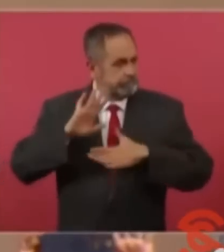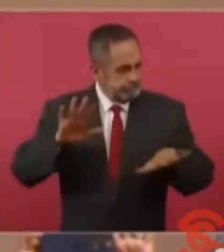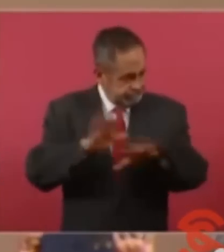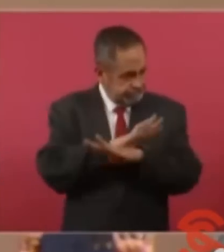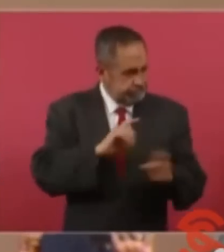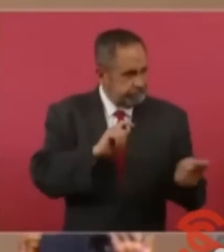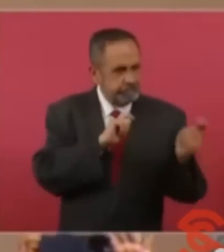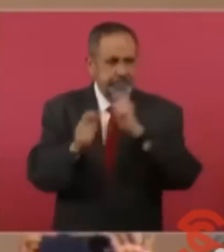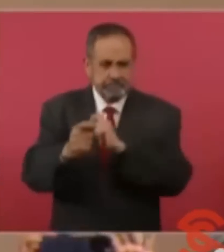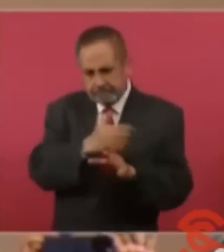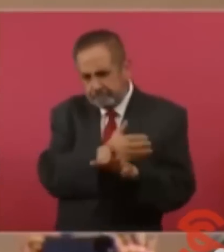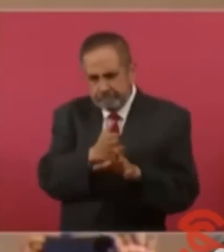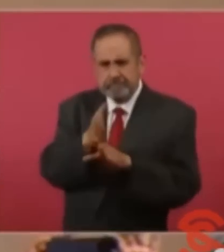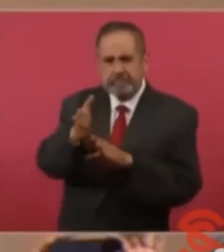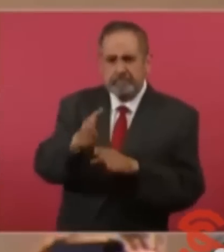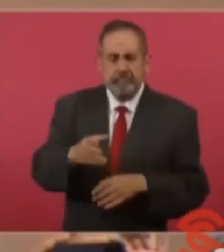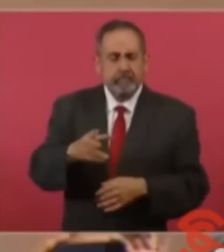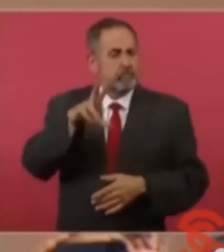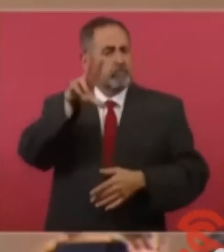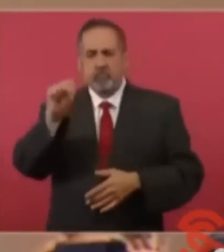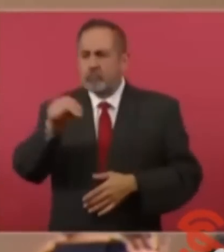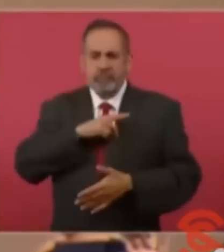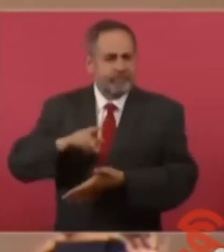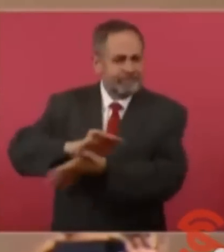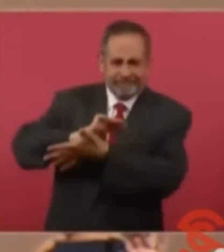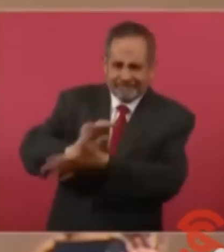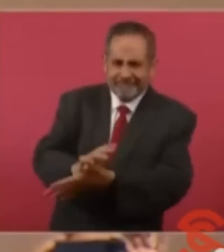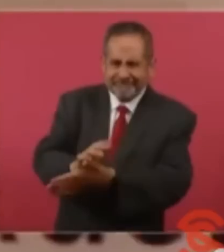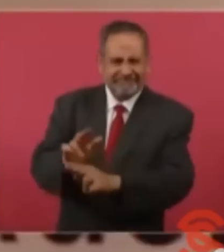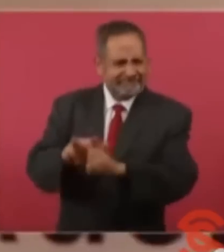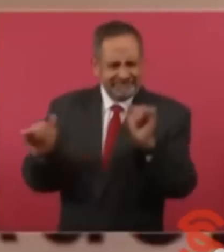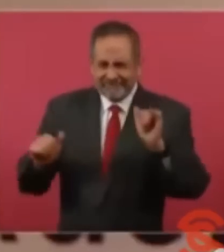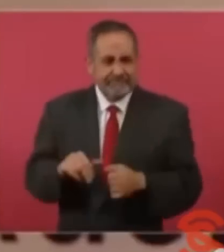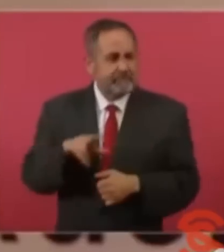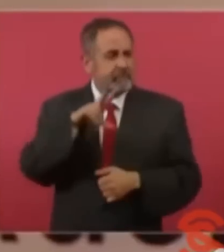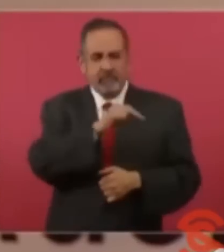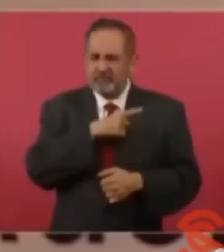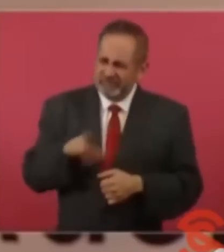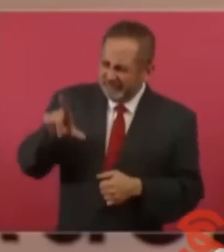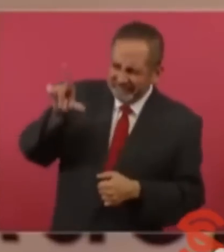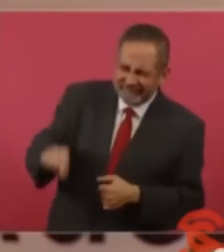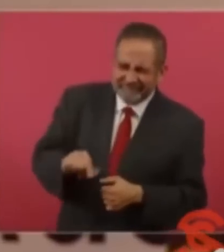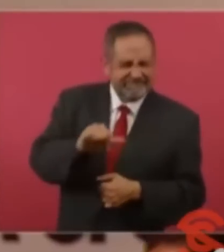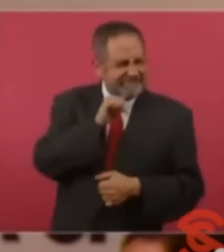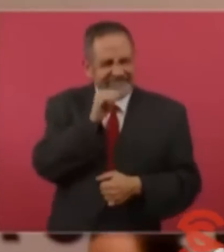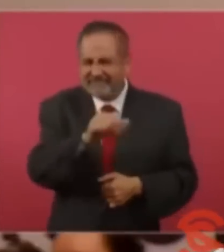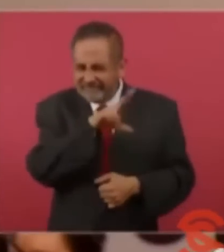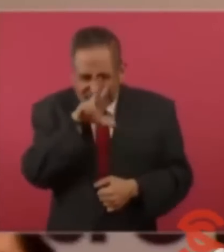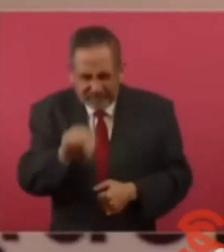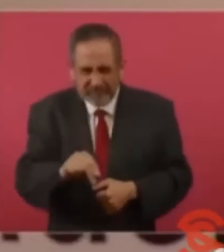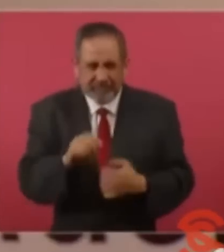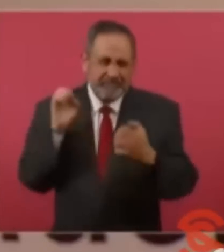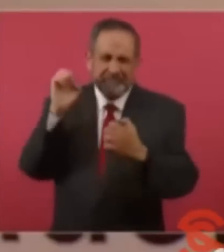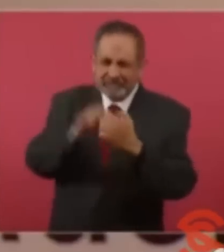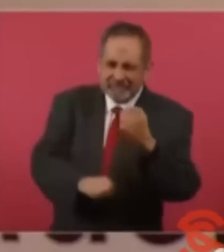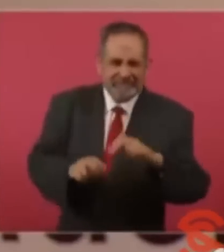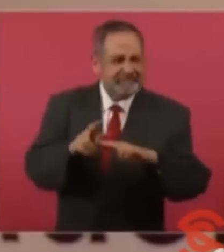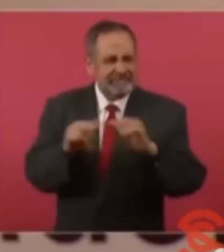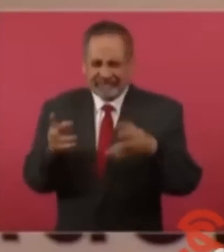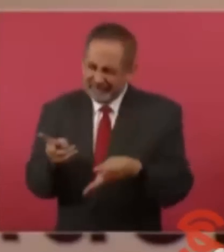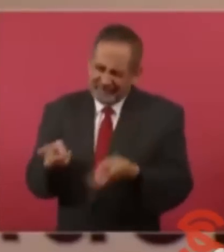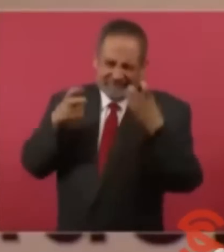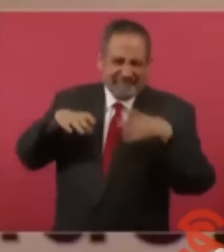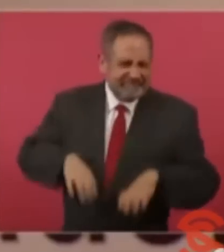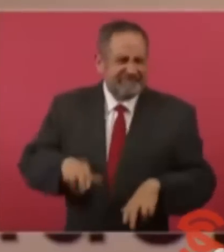cambiar, a no discriminar a nadie, a no humillar, a no engañar ni a robar a